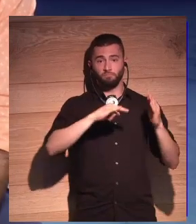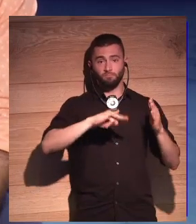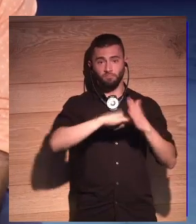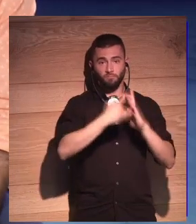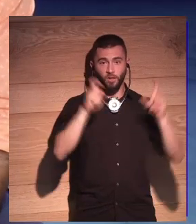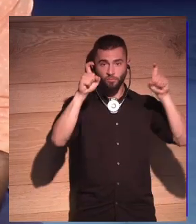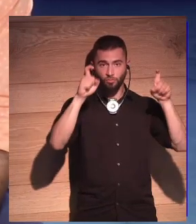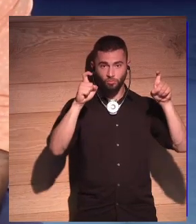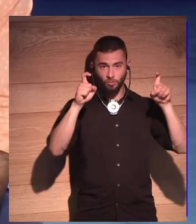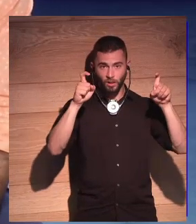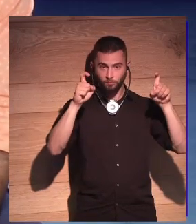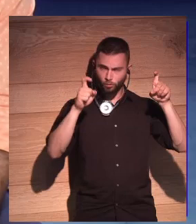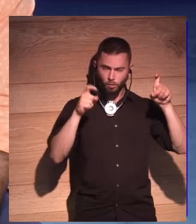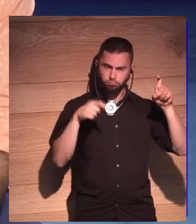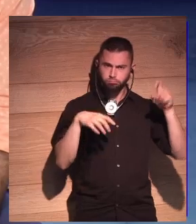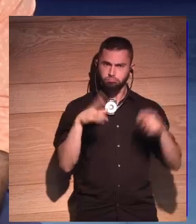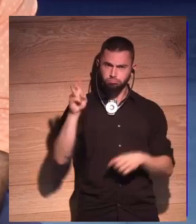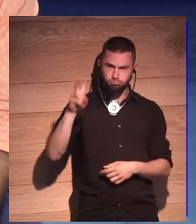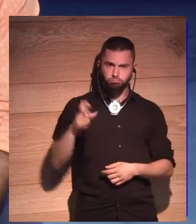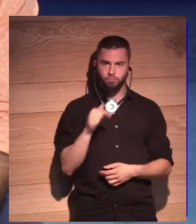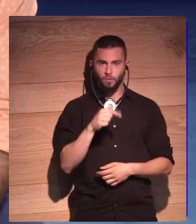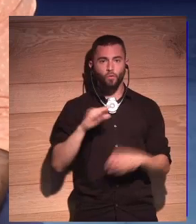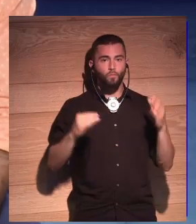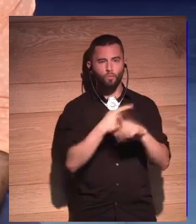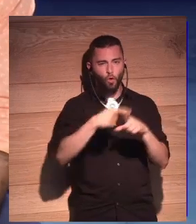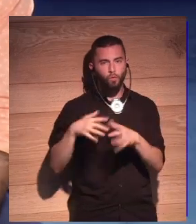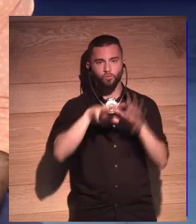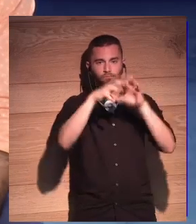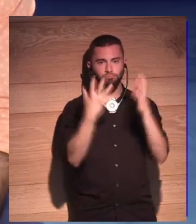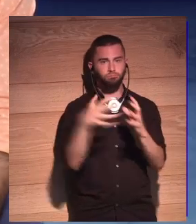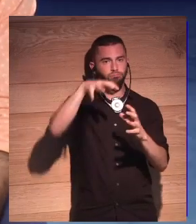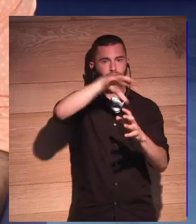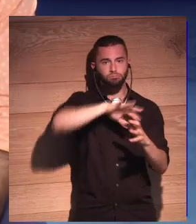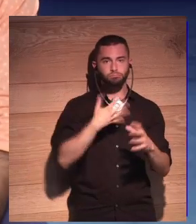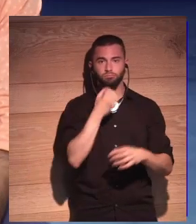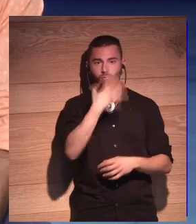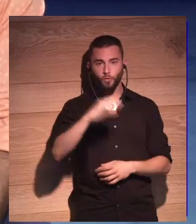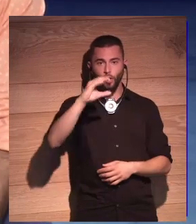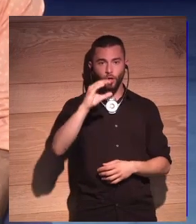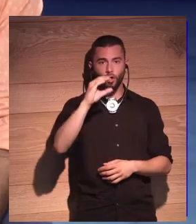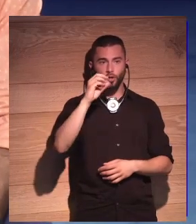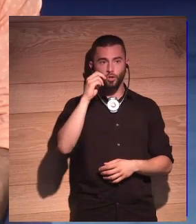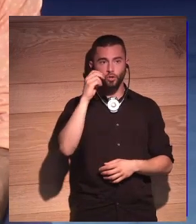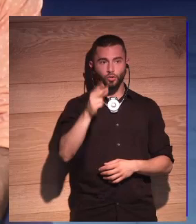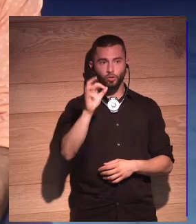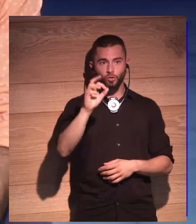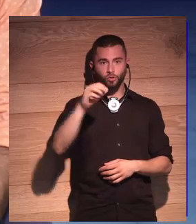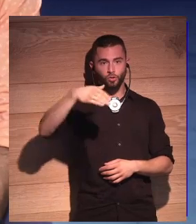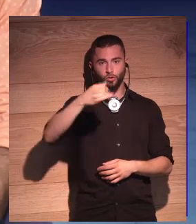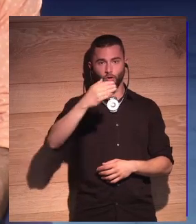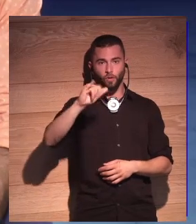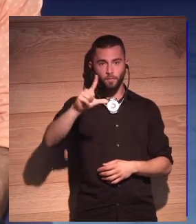y lanzamos un producto a nivel internacional que tuvo muy buena cabida, que se llama Chromeville, la empresa es Imascono y bueno,